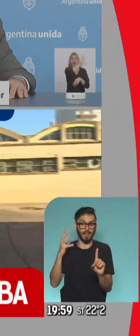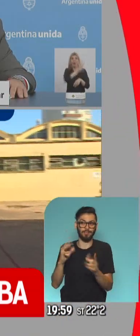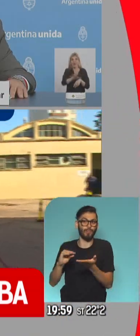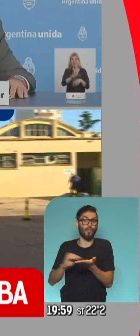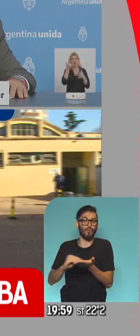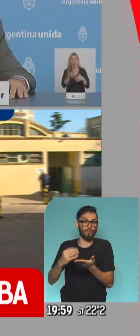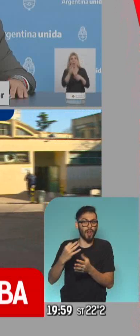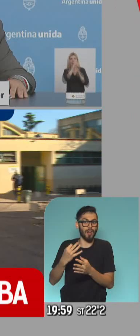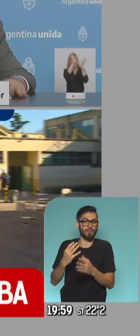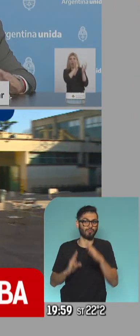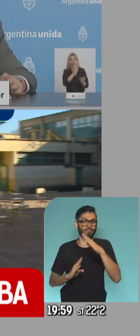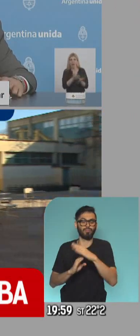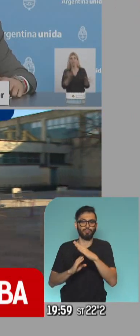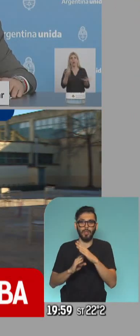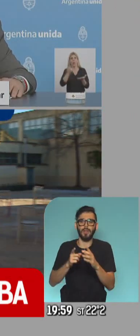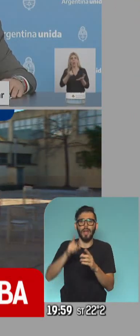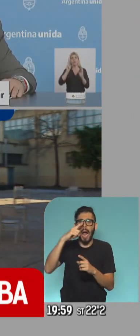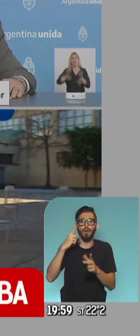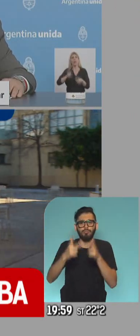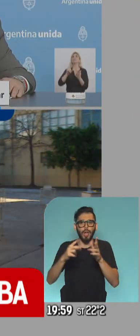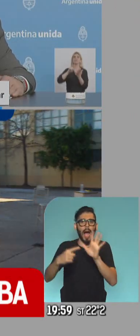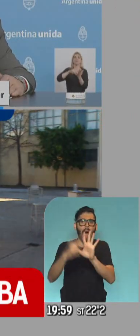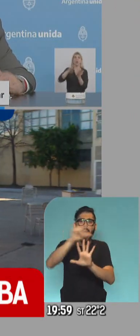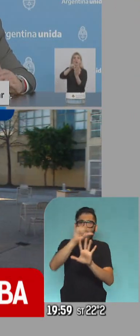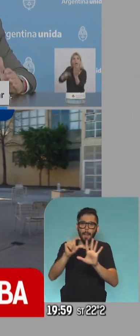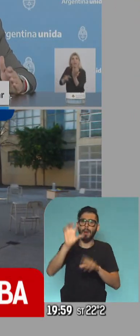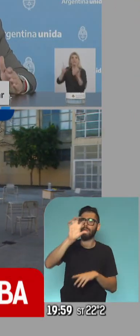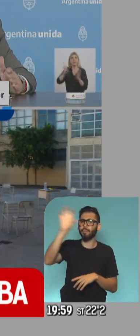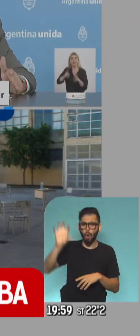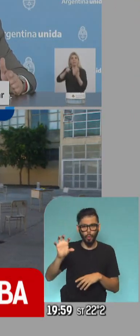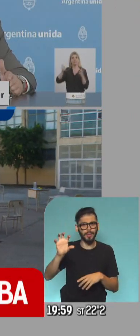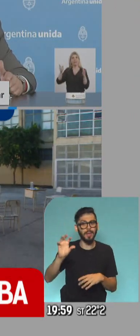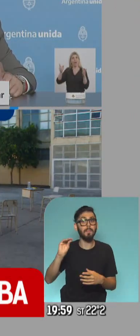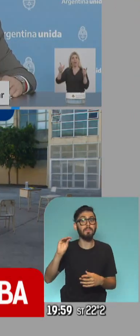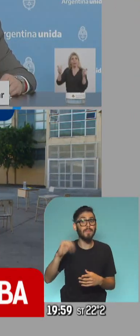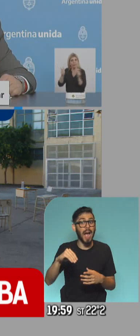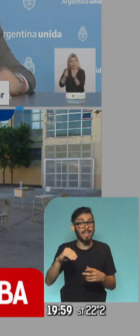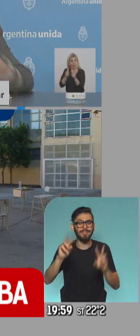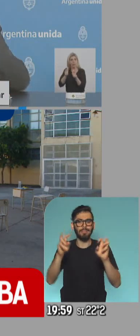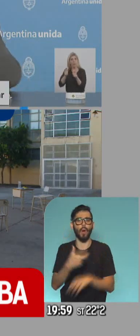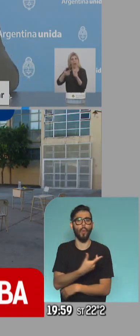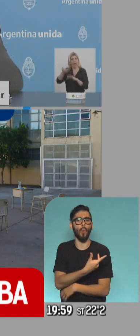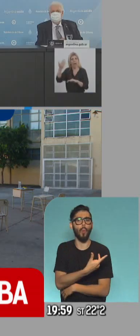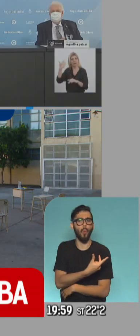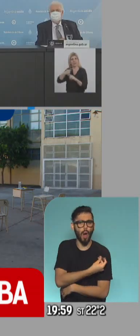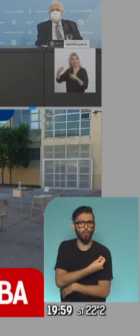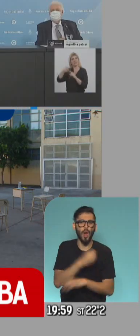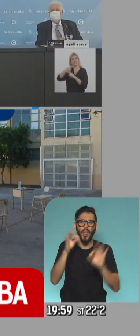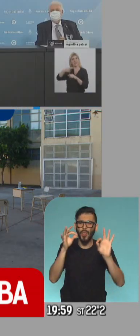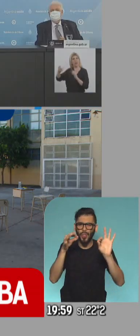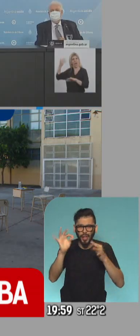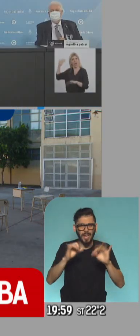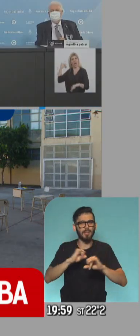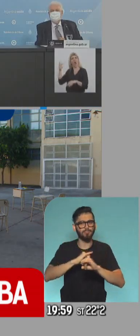solamente de lo que viene en el AMBA y de otras provincias, sino sobre todo de las vacunas, precisiones sobre